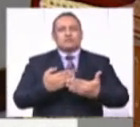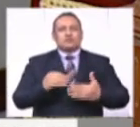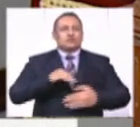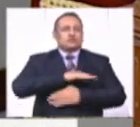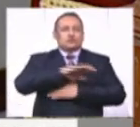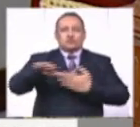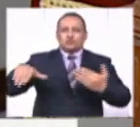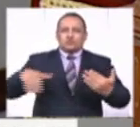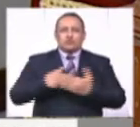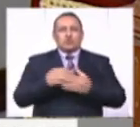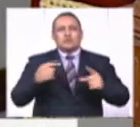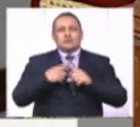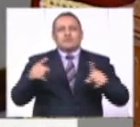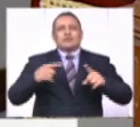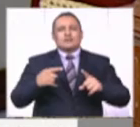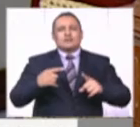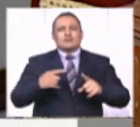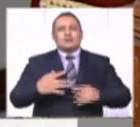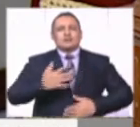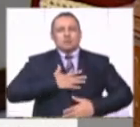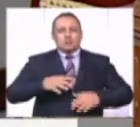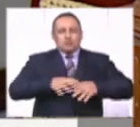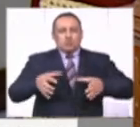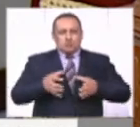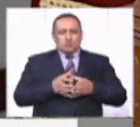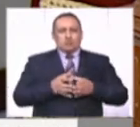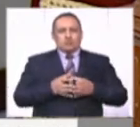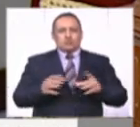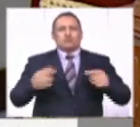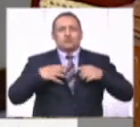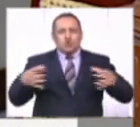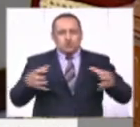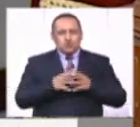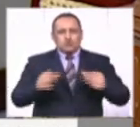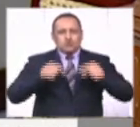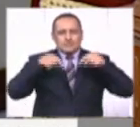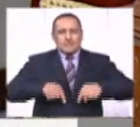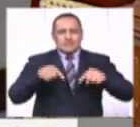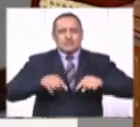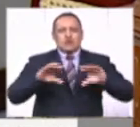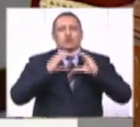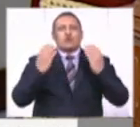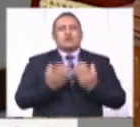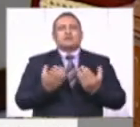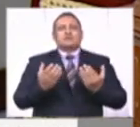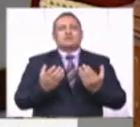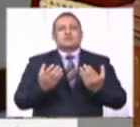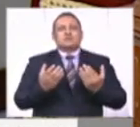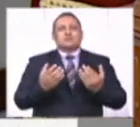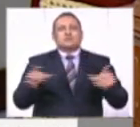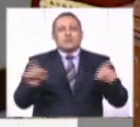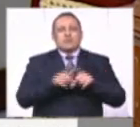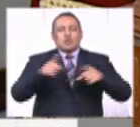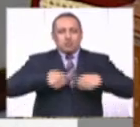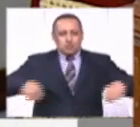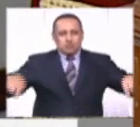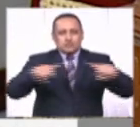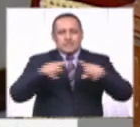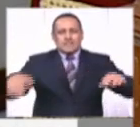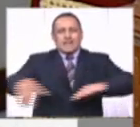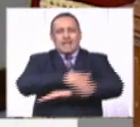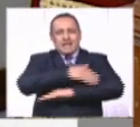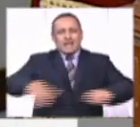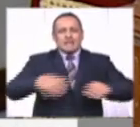todos desde nuestra propia trinchera nosotros desde el congreso ustedes desde la